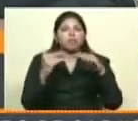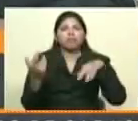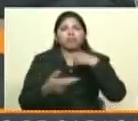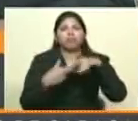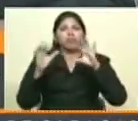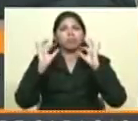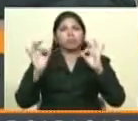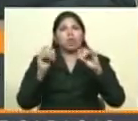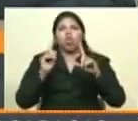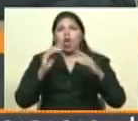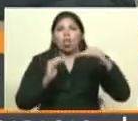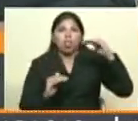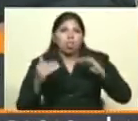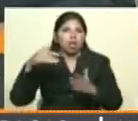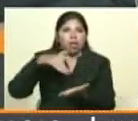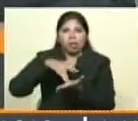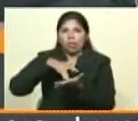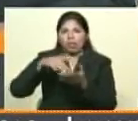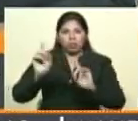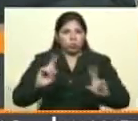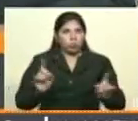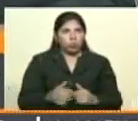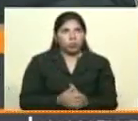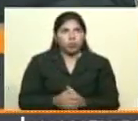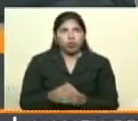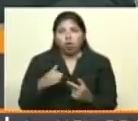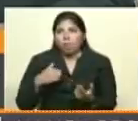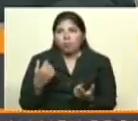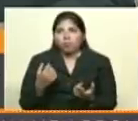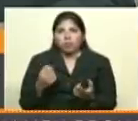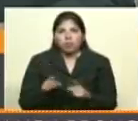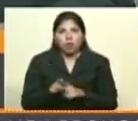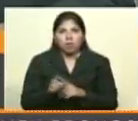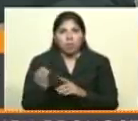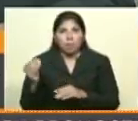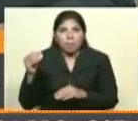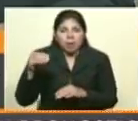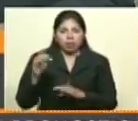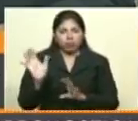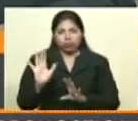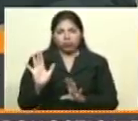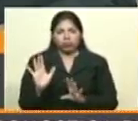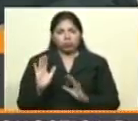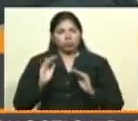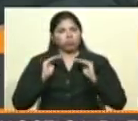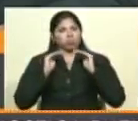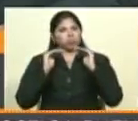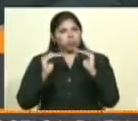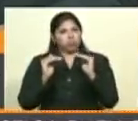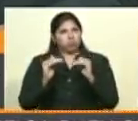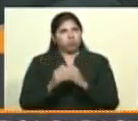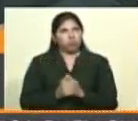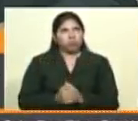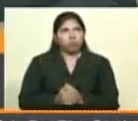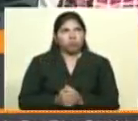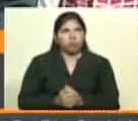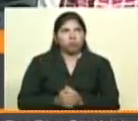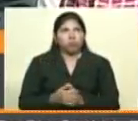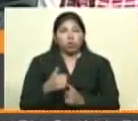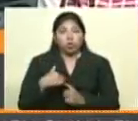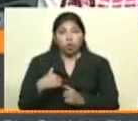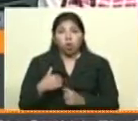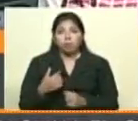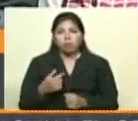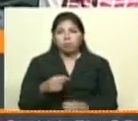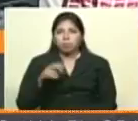revolucionario, el equilibrio para avanzar. Y no me quiero emocionar más de la cuenta, pero yo te puedo decir Estaba viendo